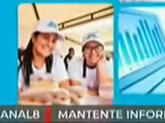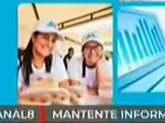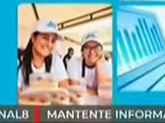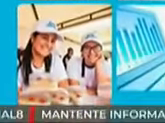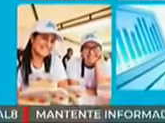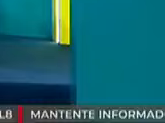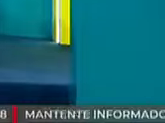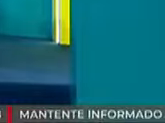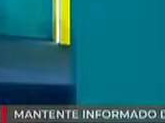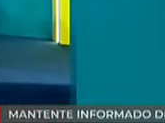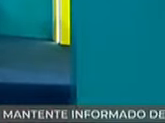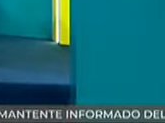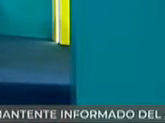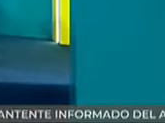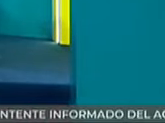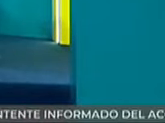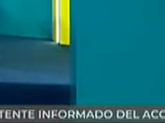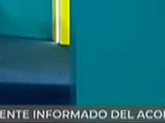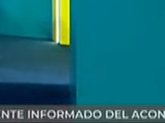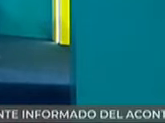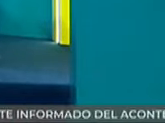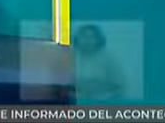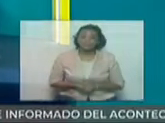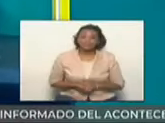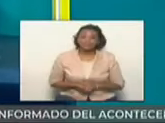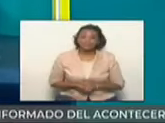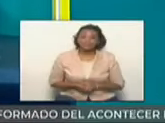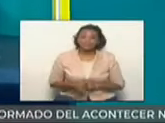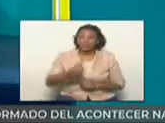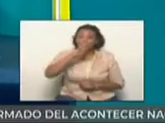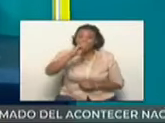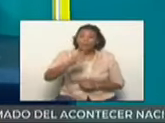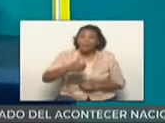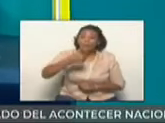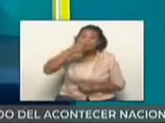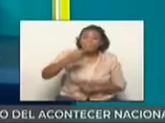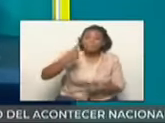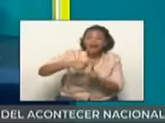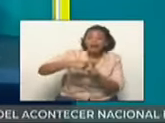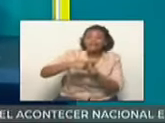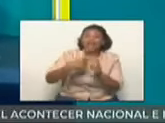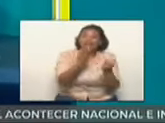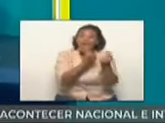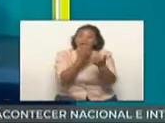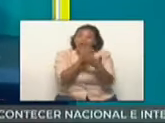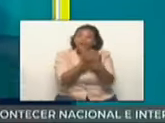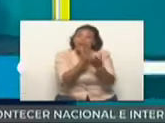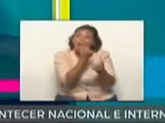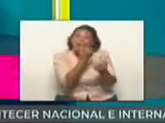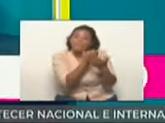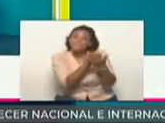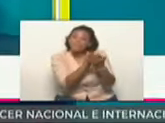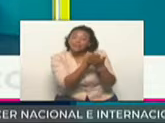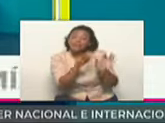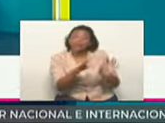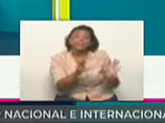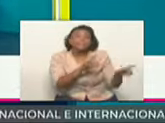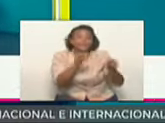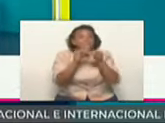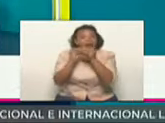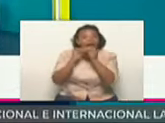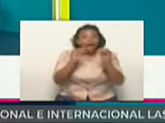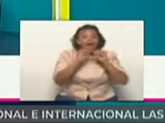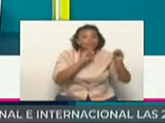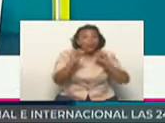Maduro Más. Bueno, con Maduro Más Economía. Aquí estamos precisamente preparándonos para la